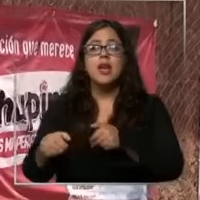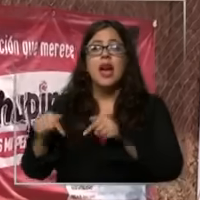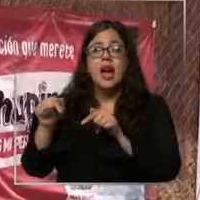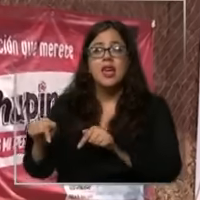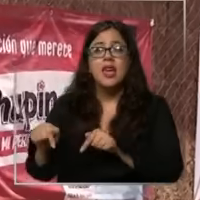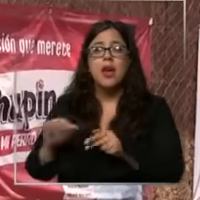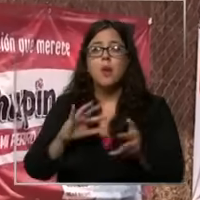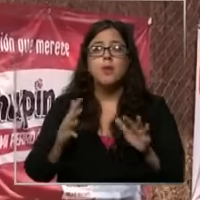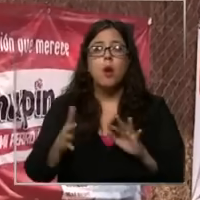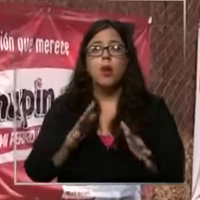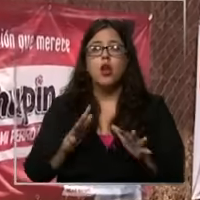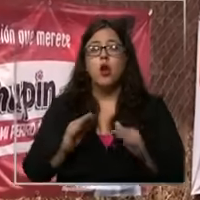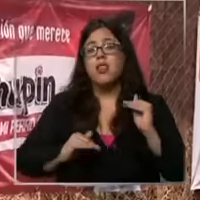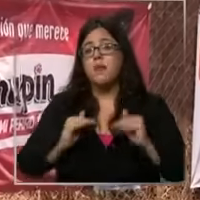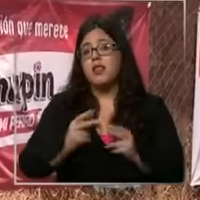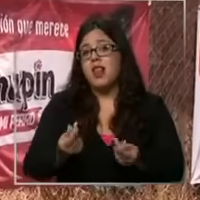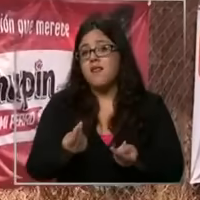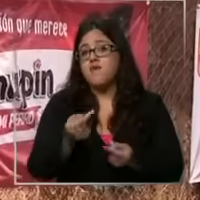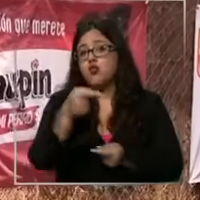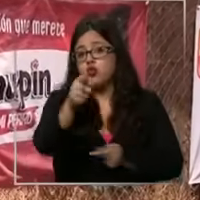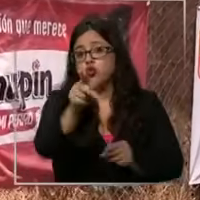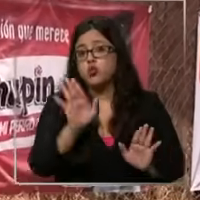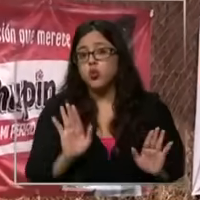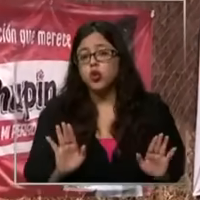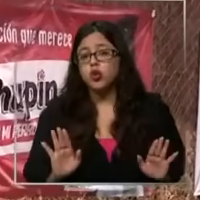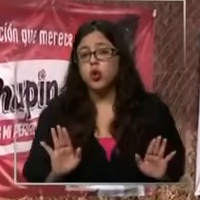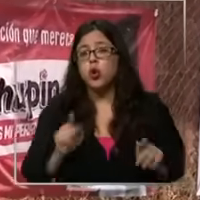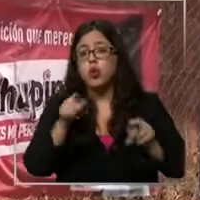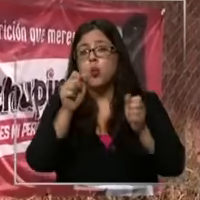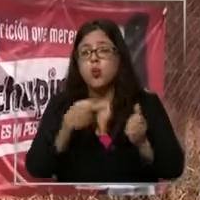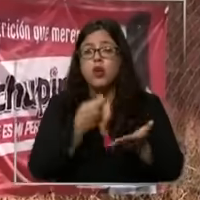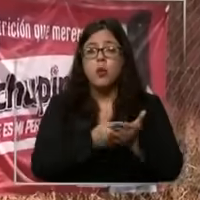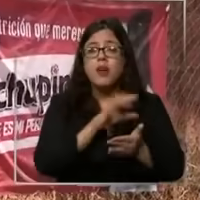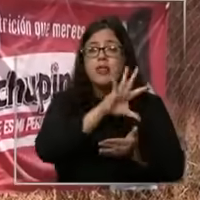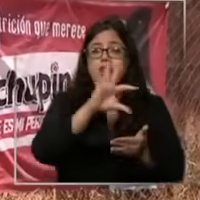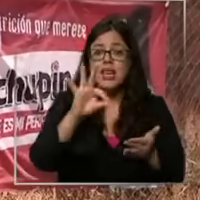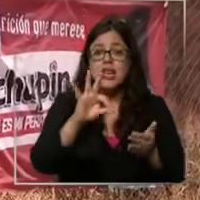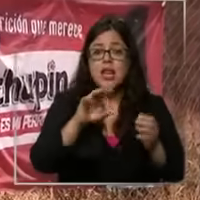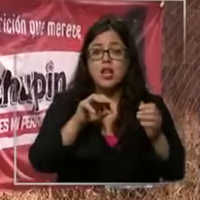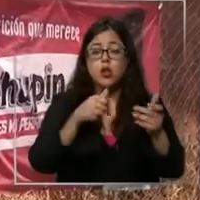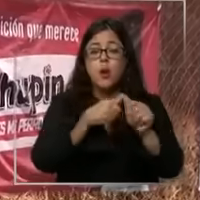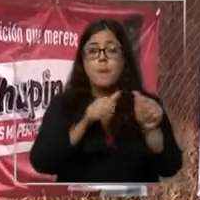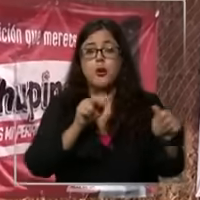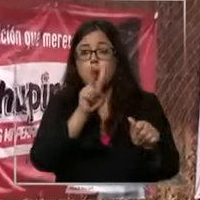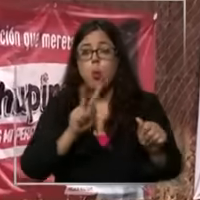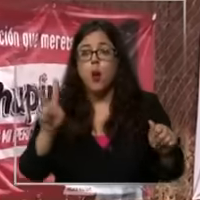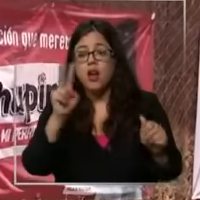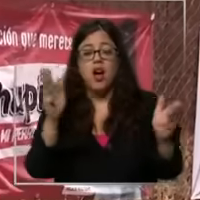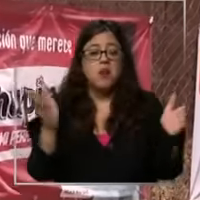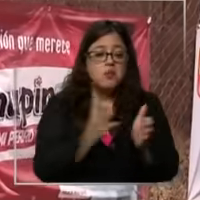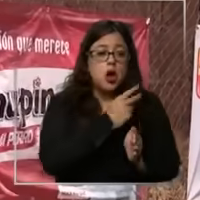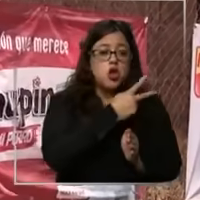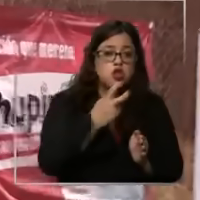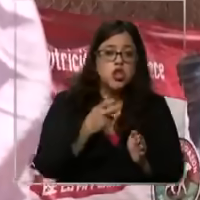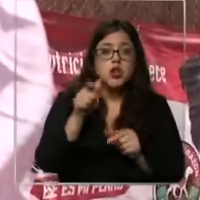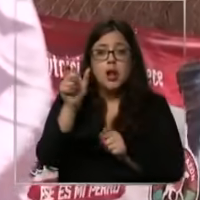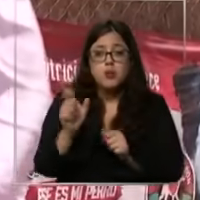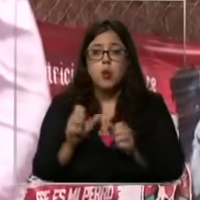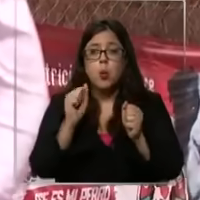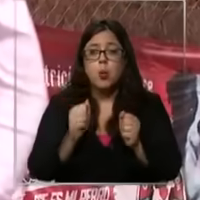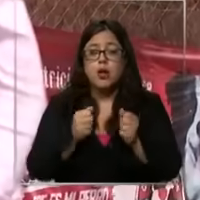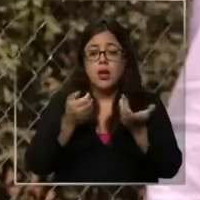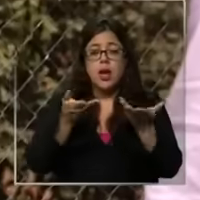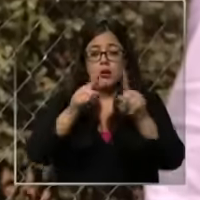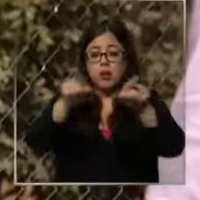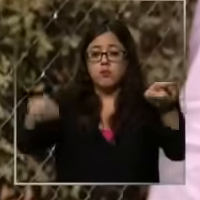depende, se adecua a tu bolsillo, yo creo. Porque tú puedes comprar desde 500 metros cuadrados a reducirlo a 200 y esa persona que compró en 200 puede